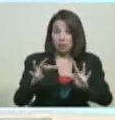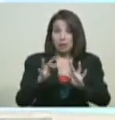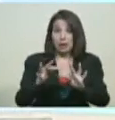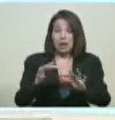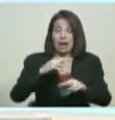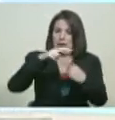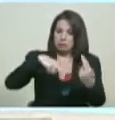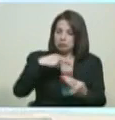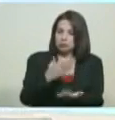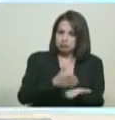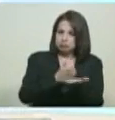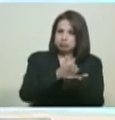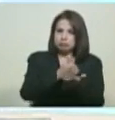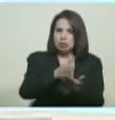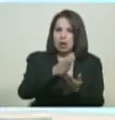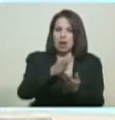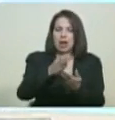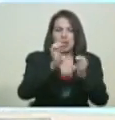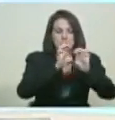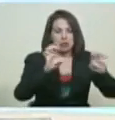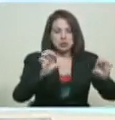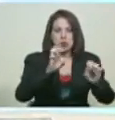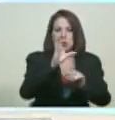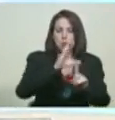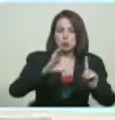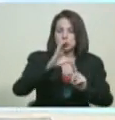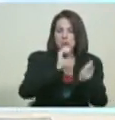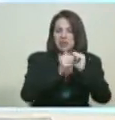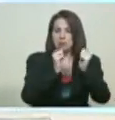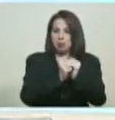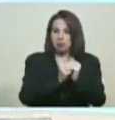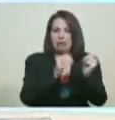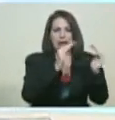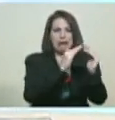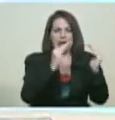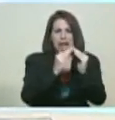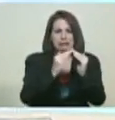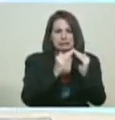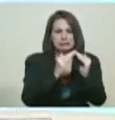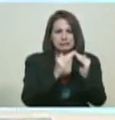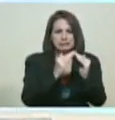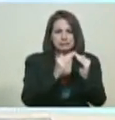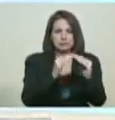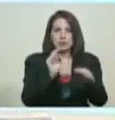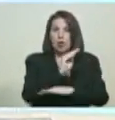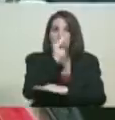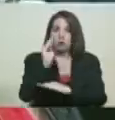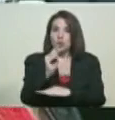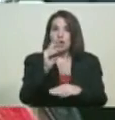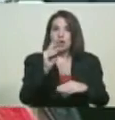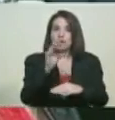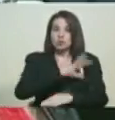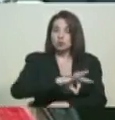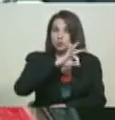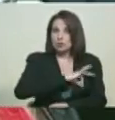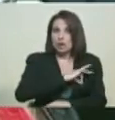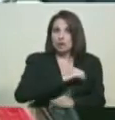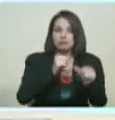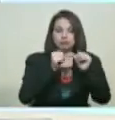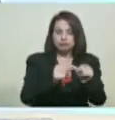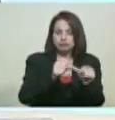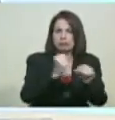en la educación en la cultura en el deporte en la vivienda en la protección social en la estabilidad laboral